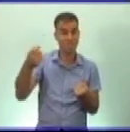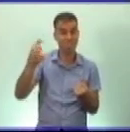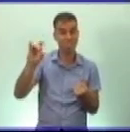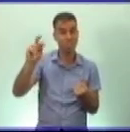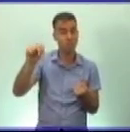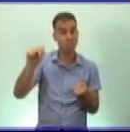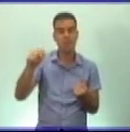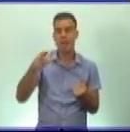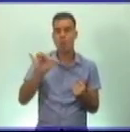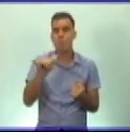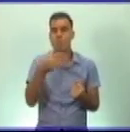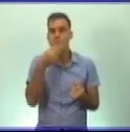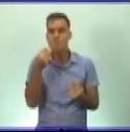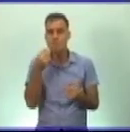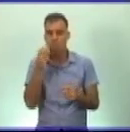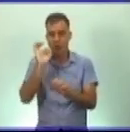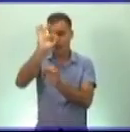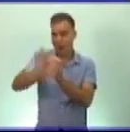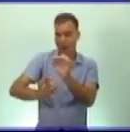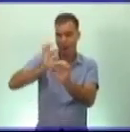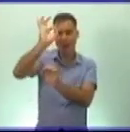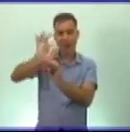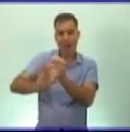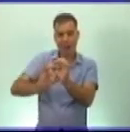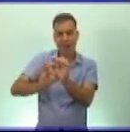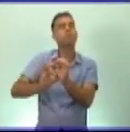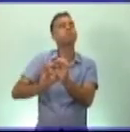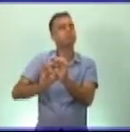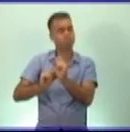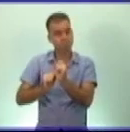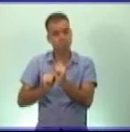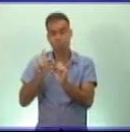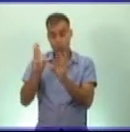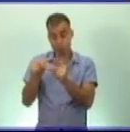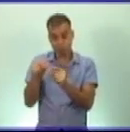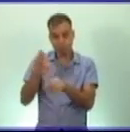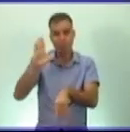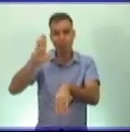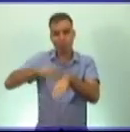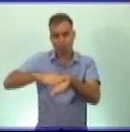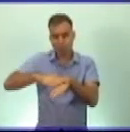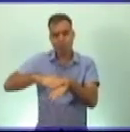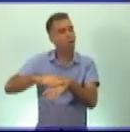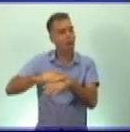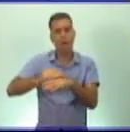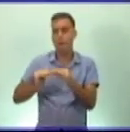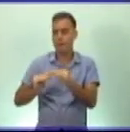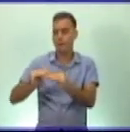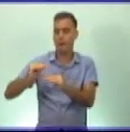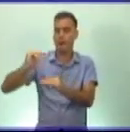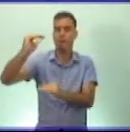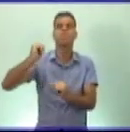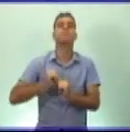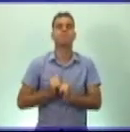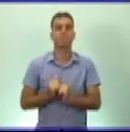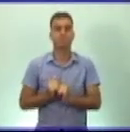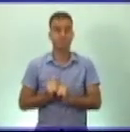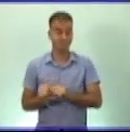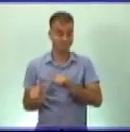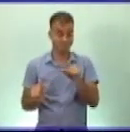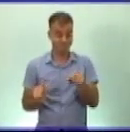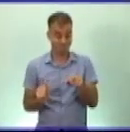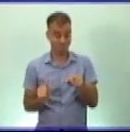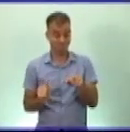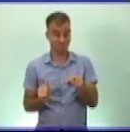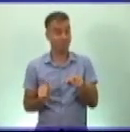electrones, está perdiendo cargas negativas, y es por eso que su número de oxidación aumenta. Sin embargo, en el caso del